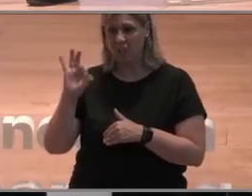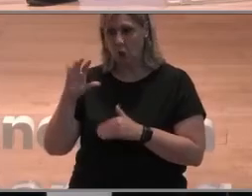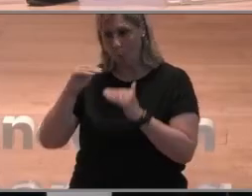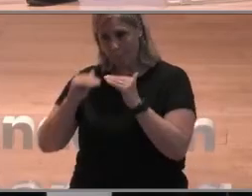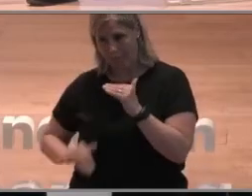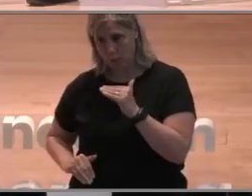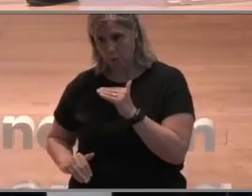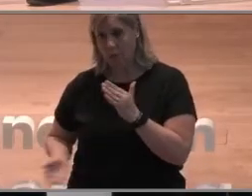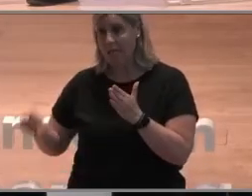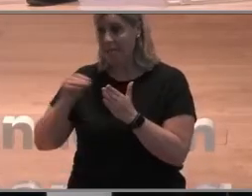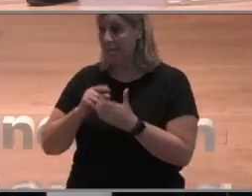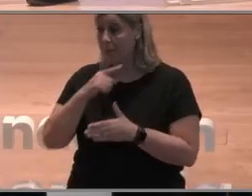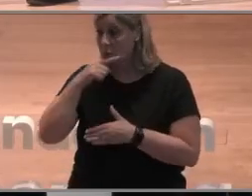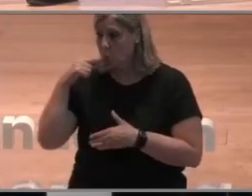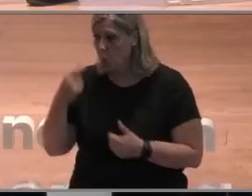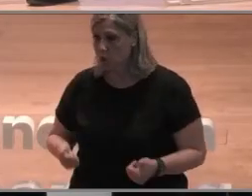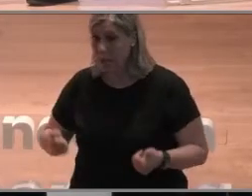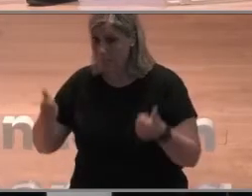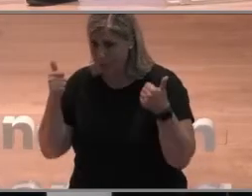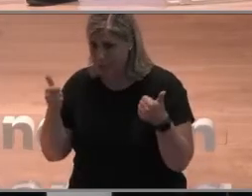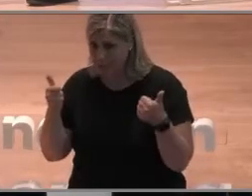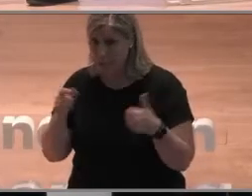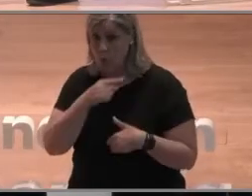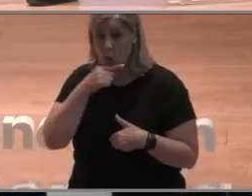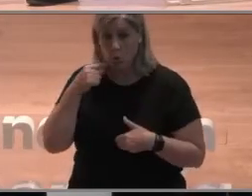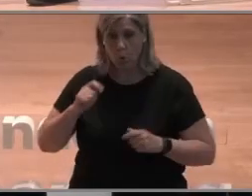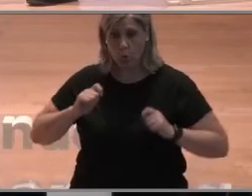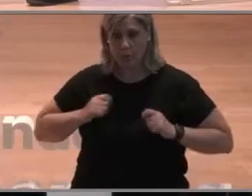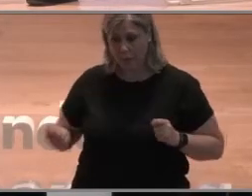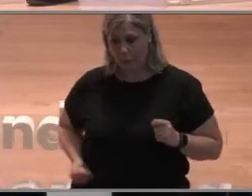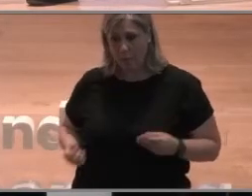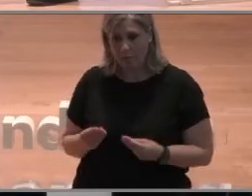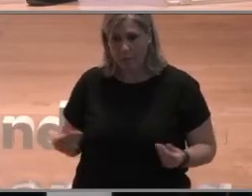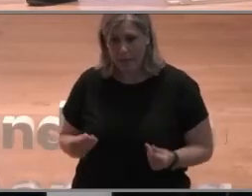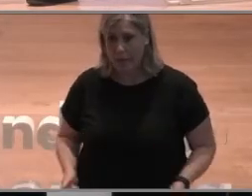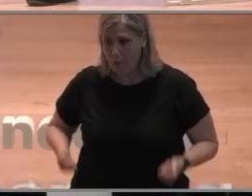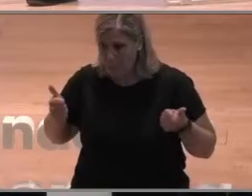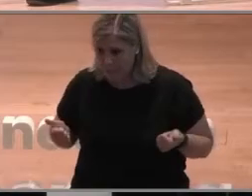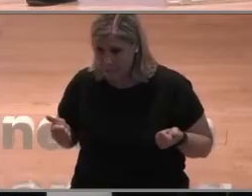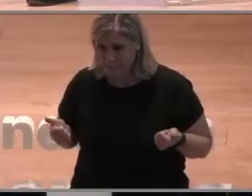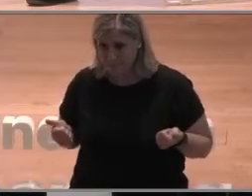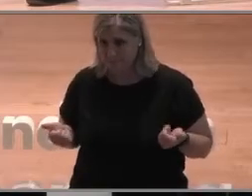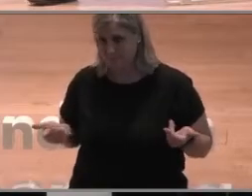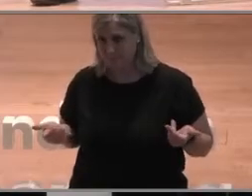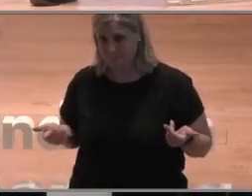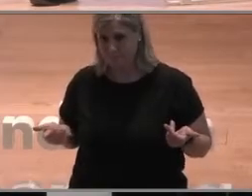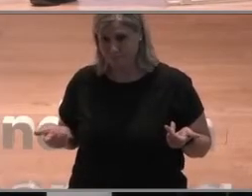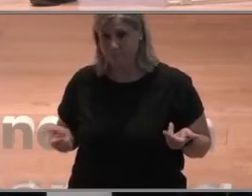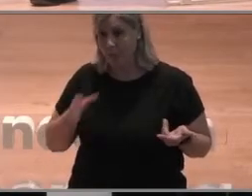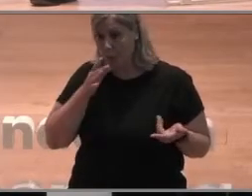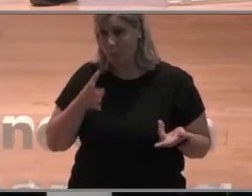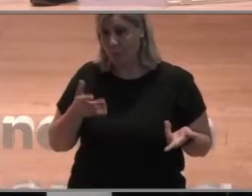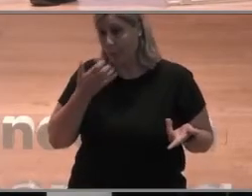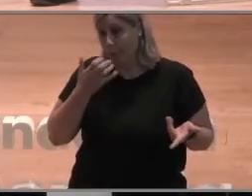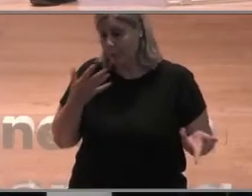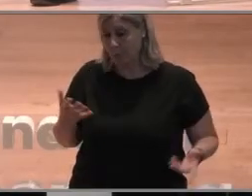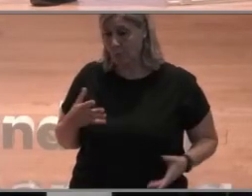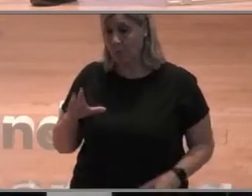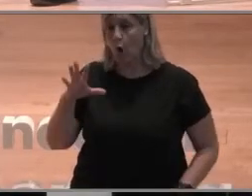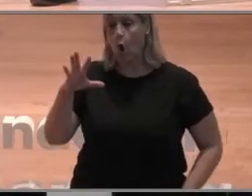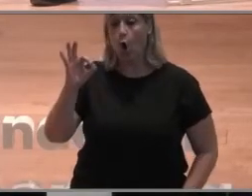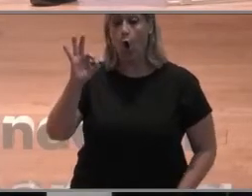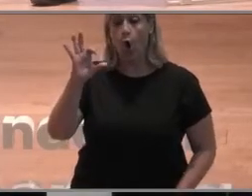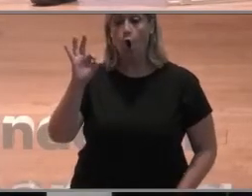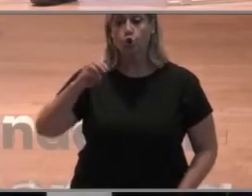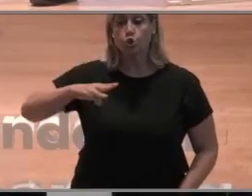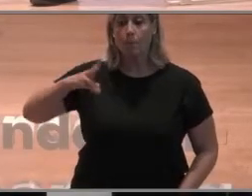tiene mucha más glucosa, y la glucosa puede provocar más diarrea, eso sí que es cierto. Por un tema de osmolaridad puede provocar